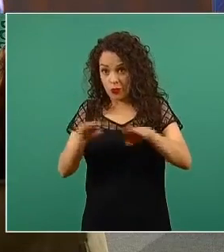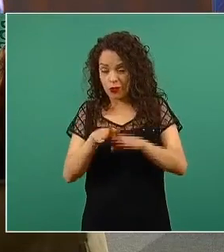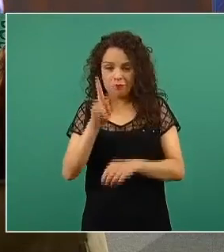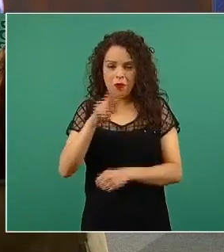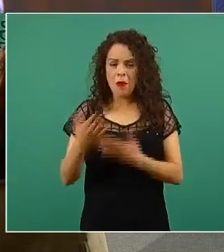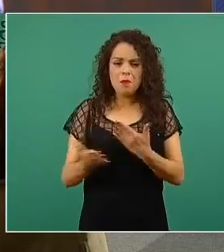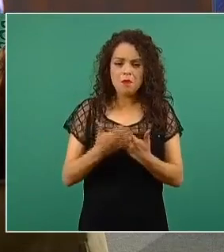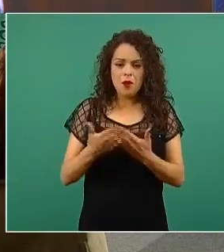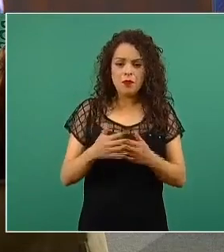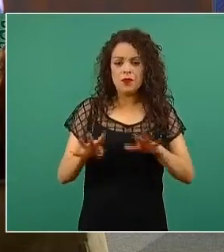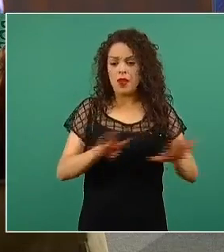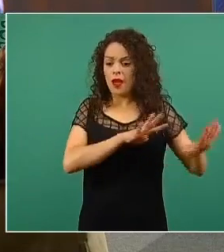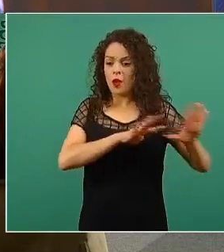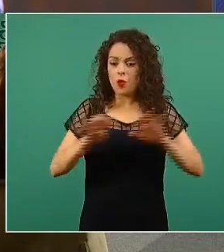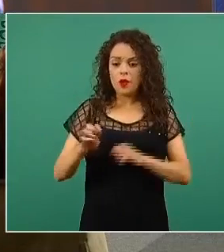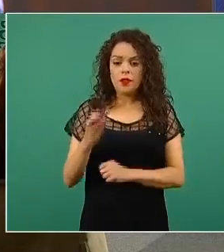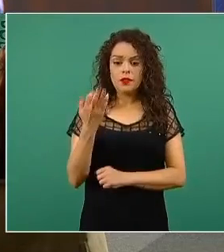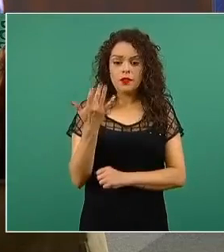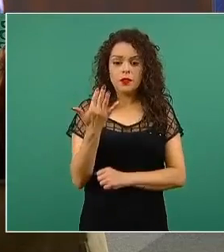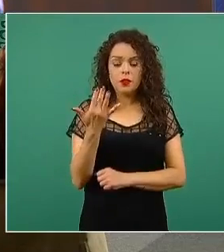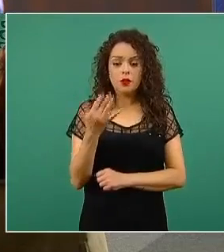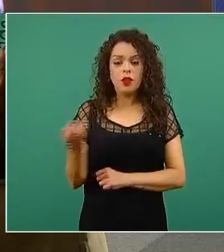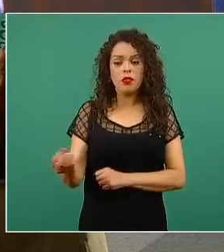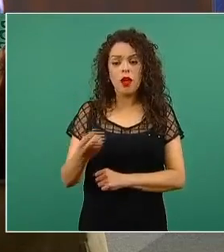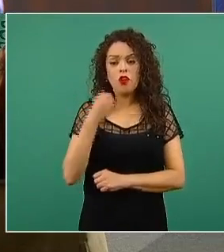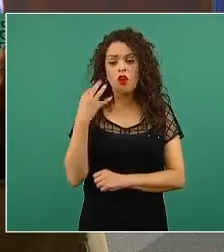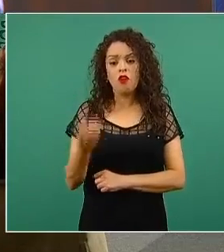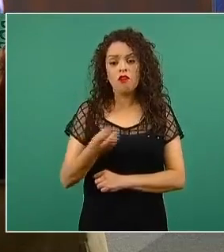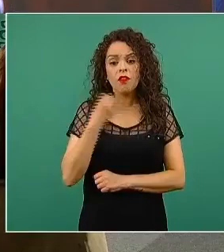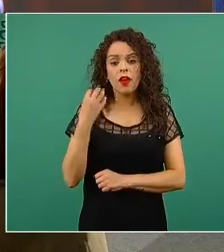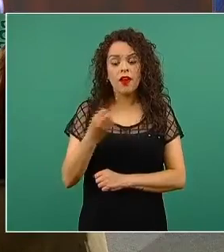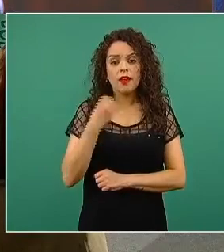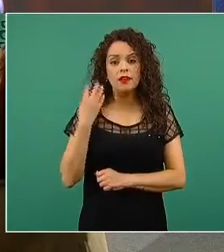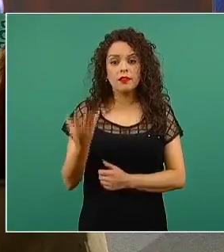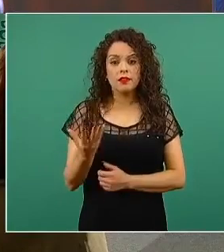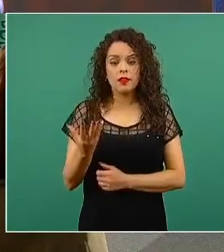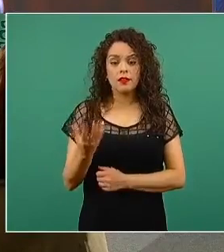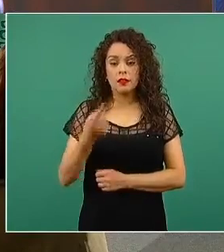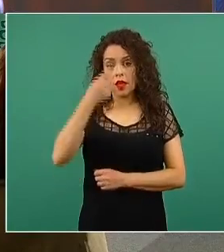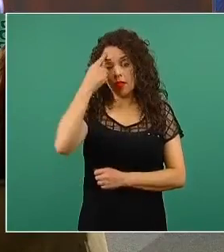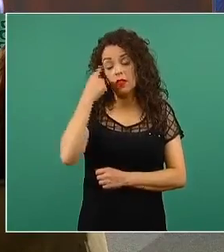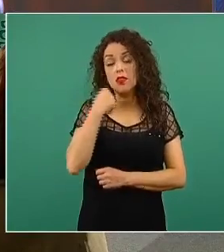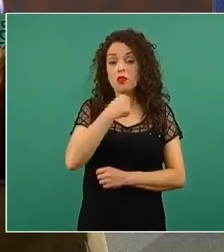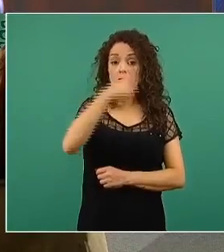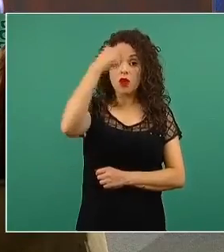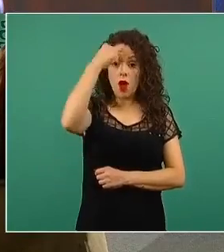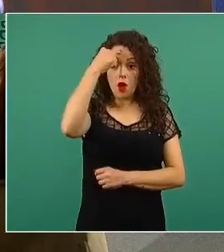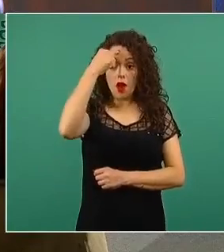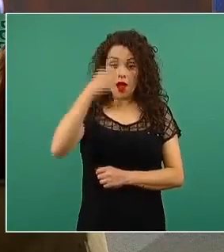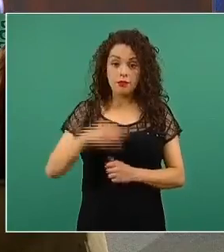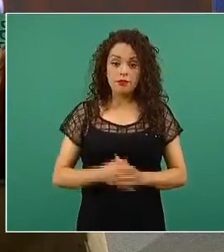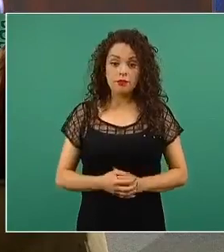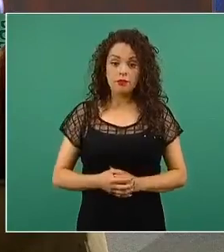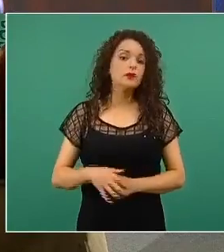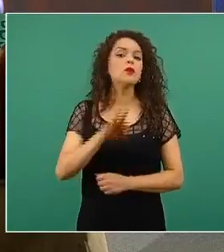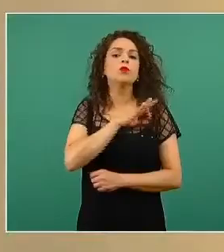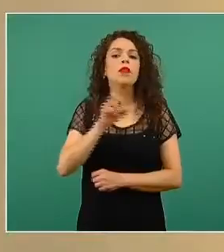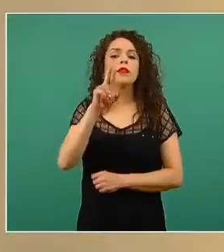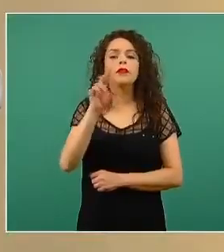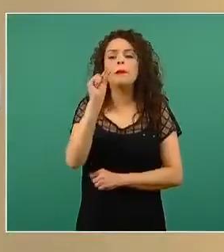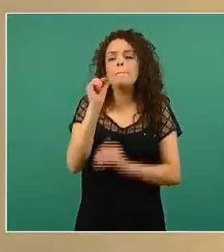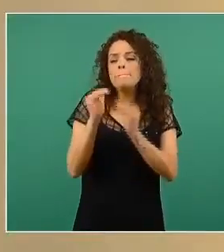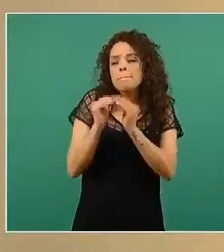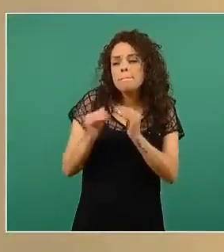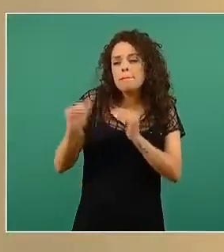días, 450 conferencias de prensa de una hora, y a lo mejor un poquito más, porque